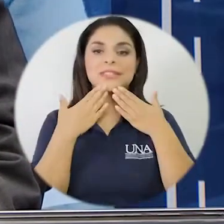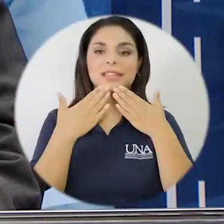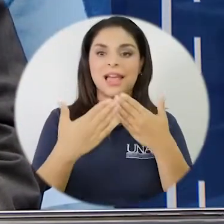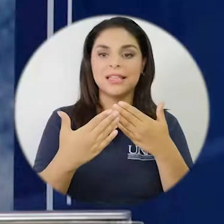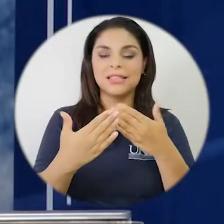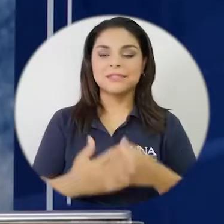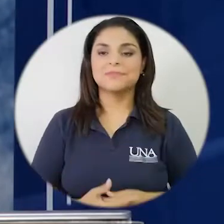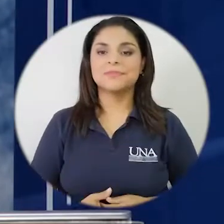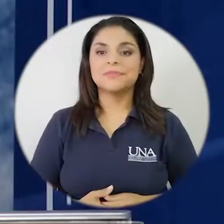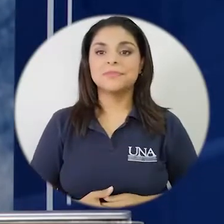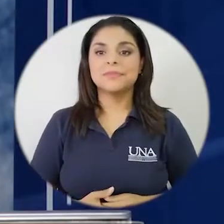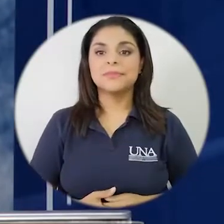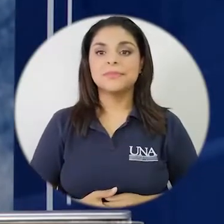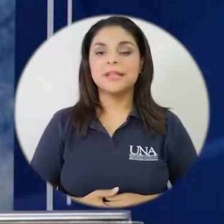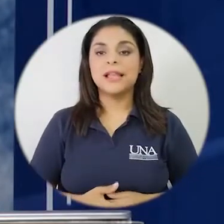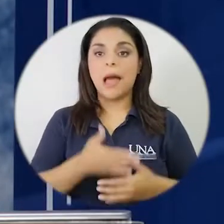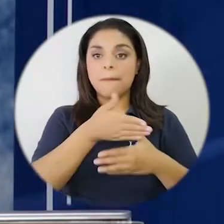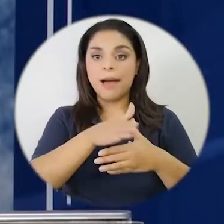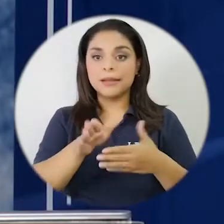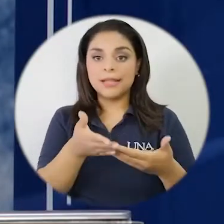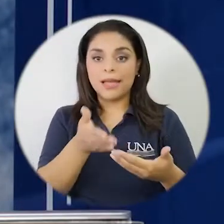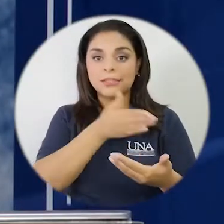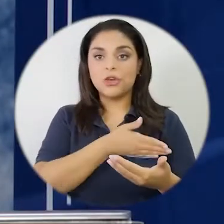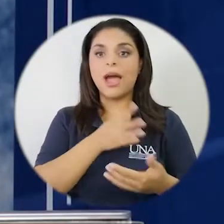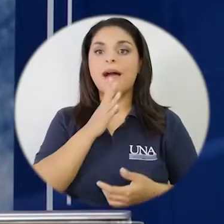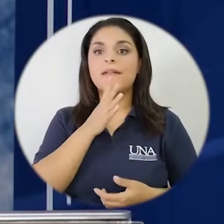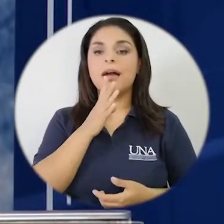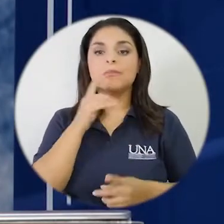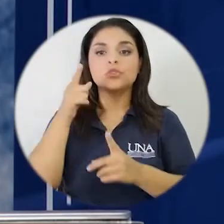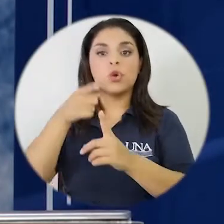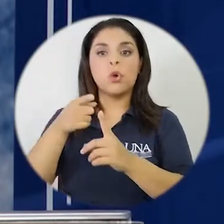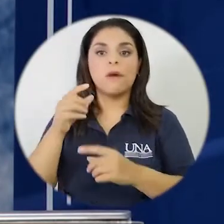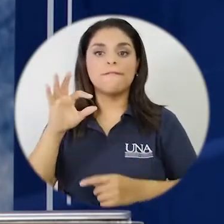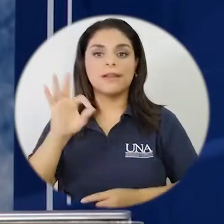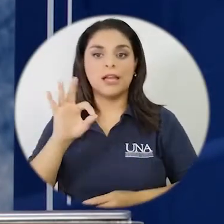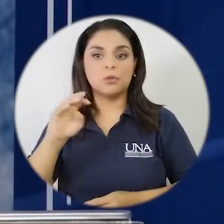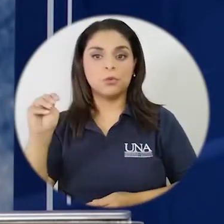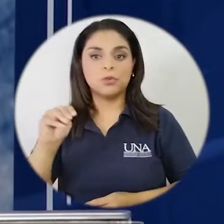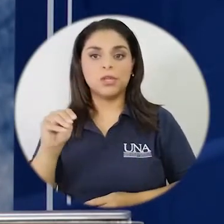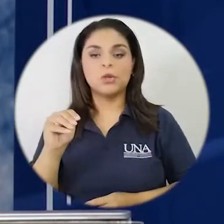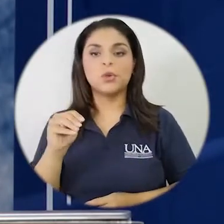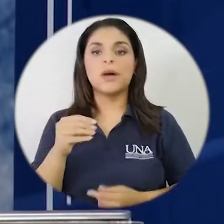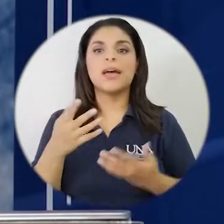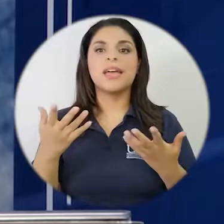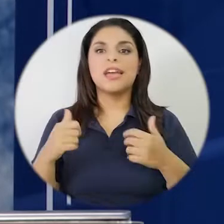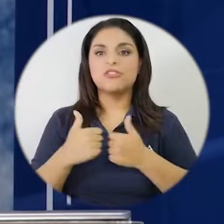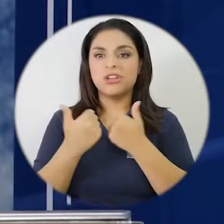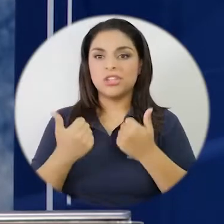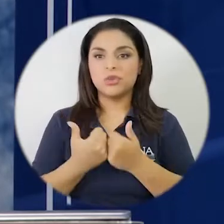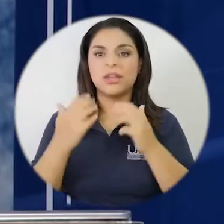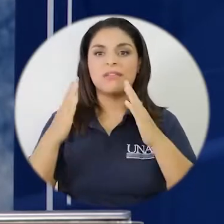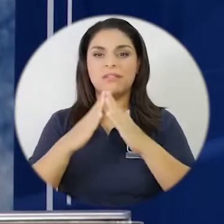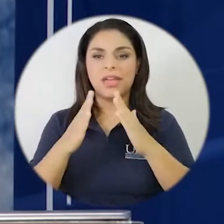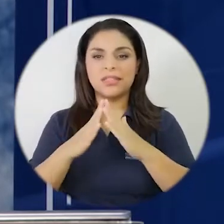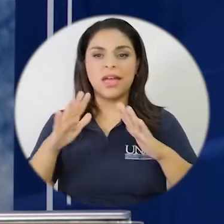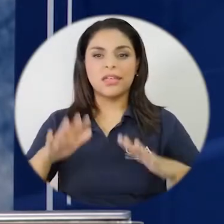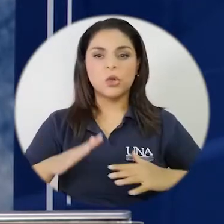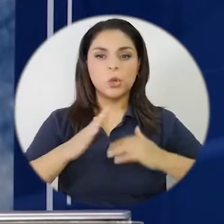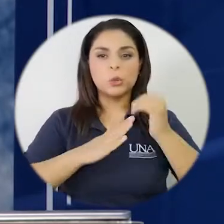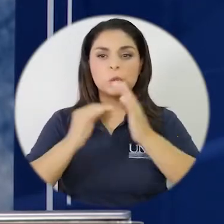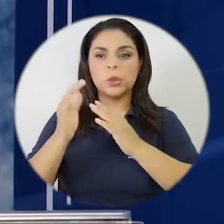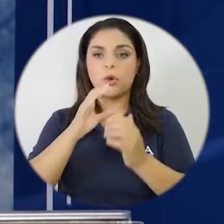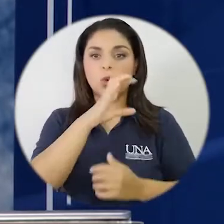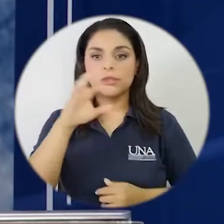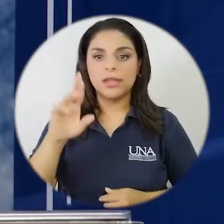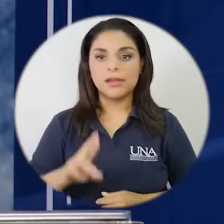Sí, conversábamos en el bloque anterior con don Fernando Montero sobre un balance general de la situación de la vivienda en Costa Rica. Pudimos ver que es un tema